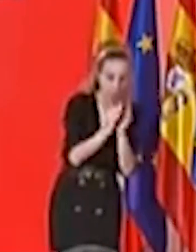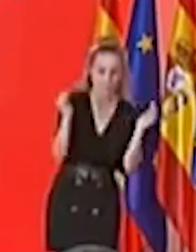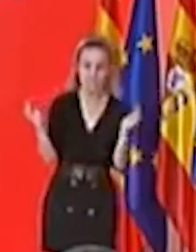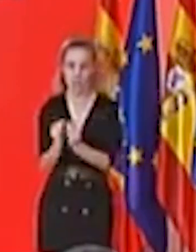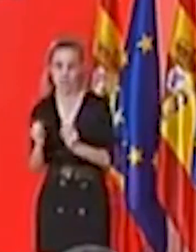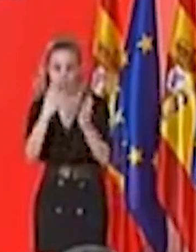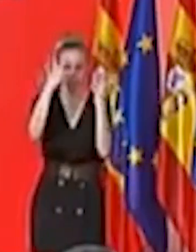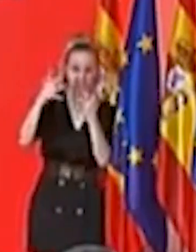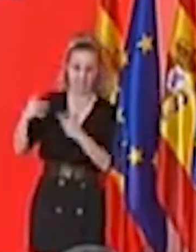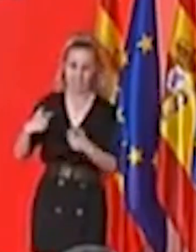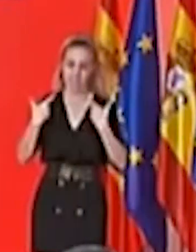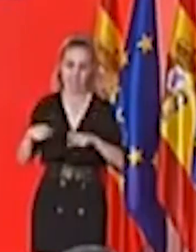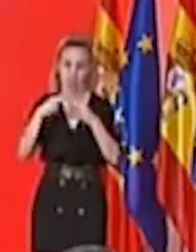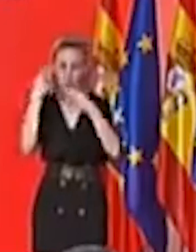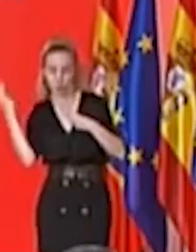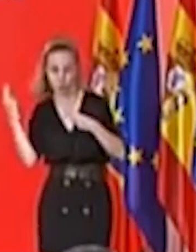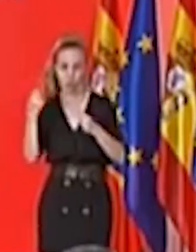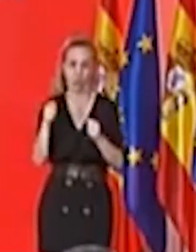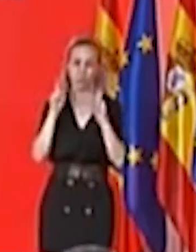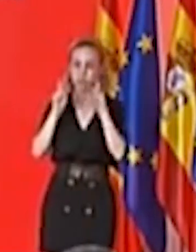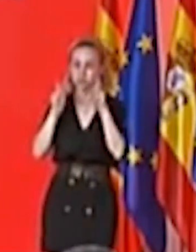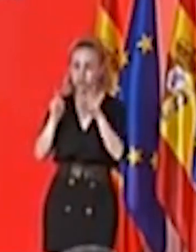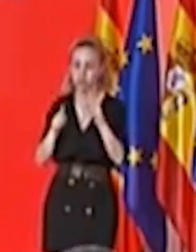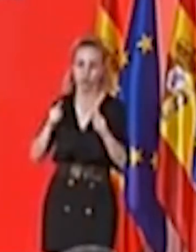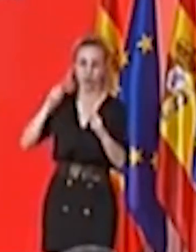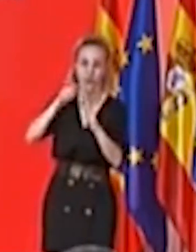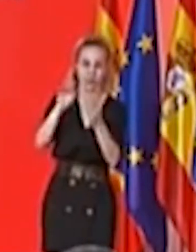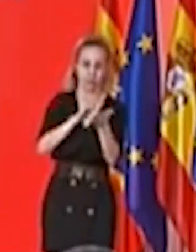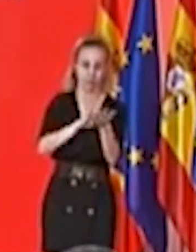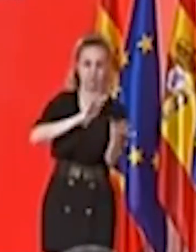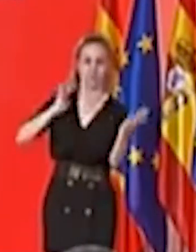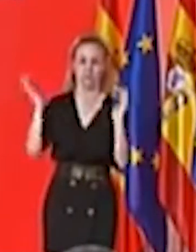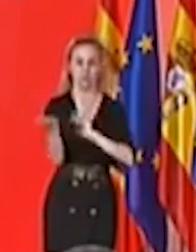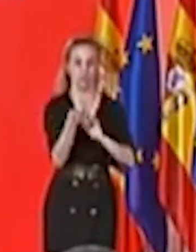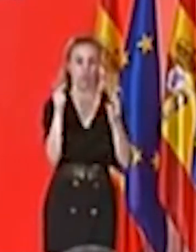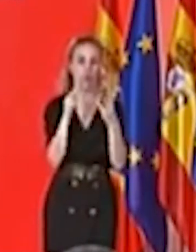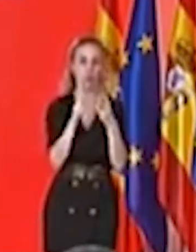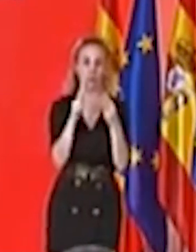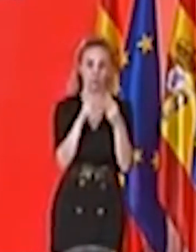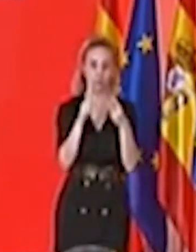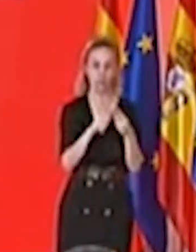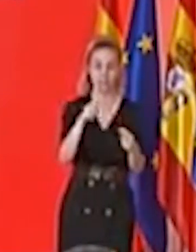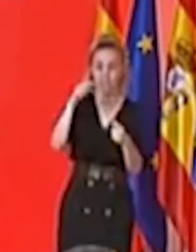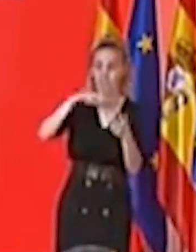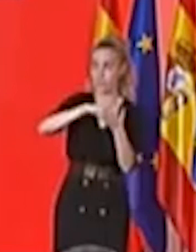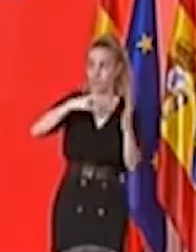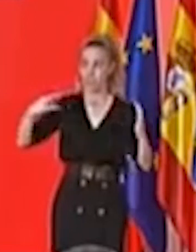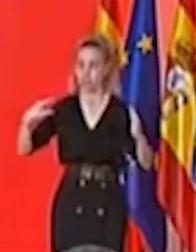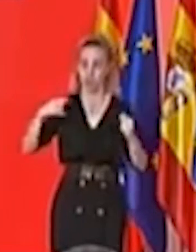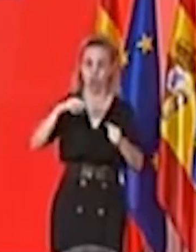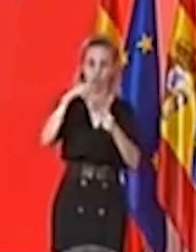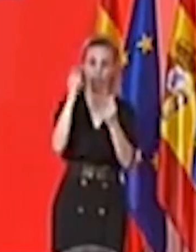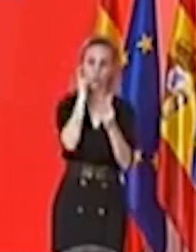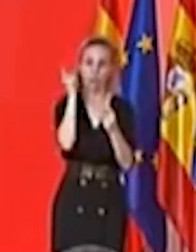queremos liderar y así además lo hemos hecho durante este último consejo de ministros la tecnología móvil 5g con nuevos proyectos piloto que estamos poniendo en marcha